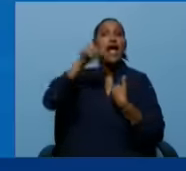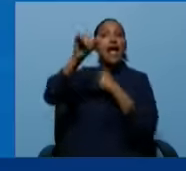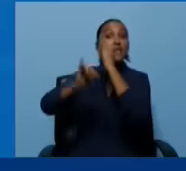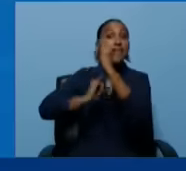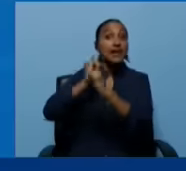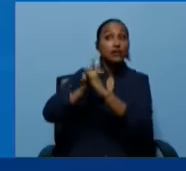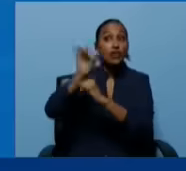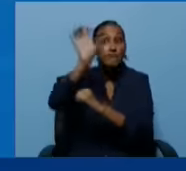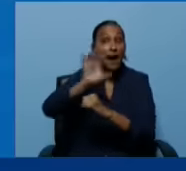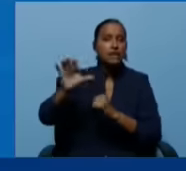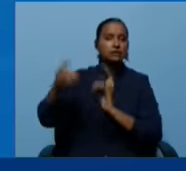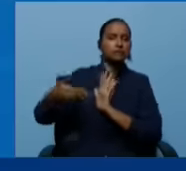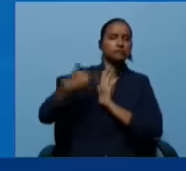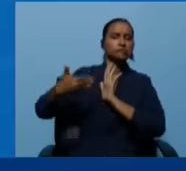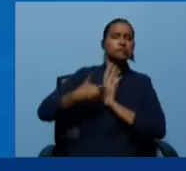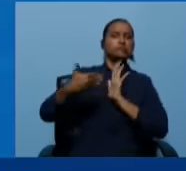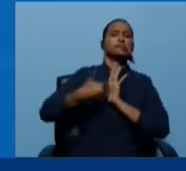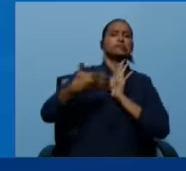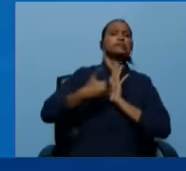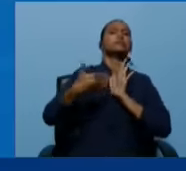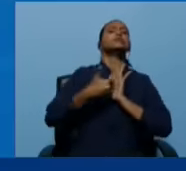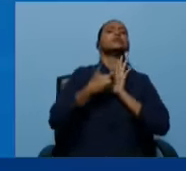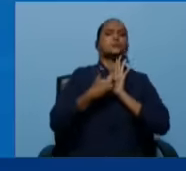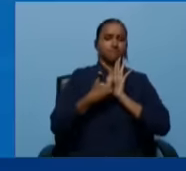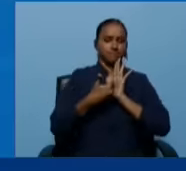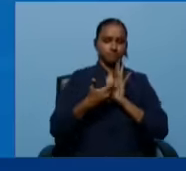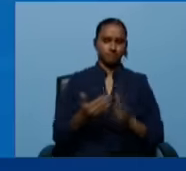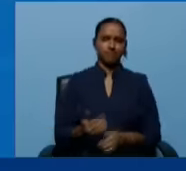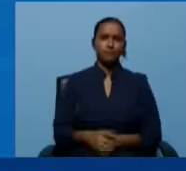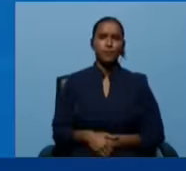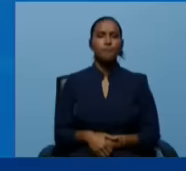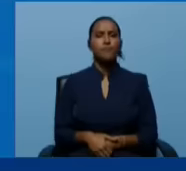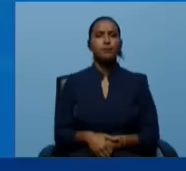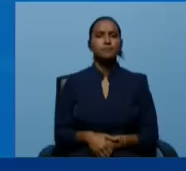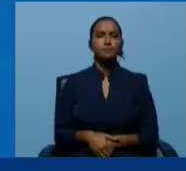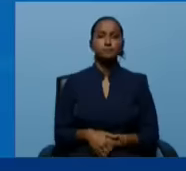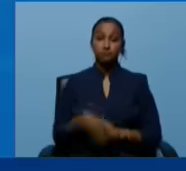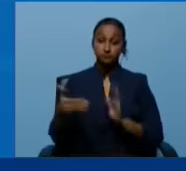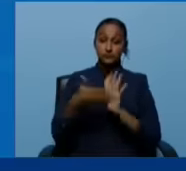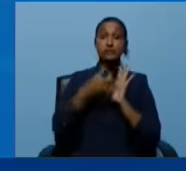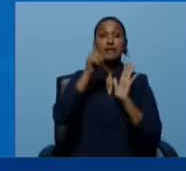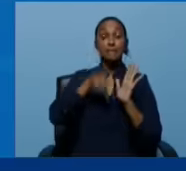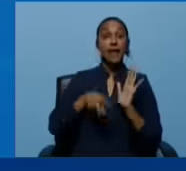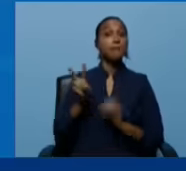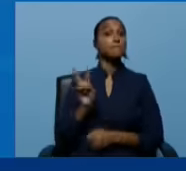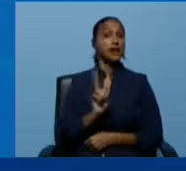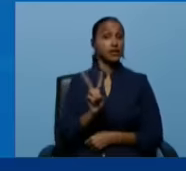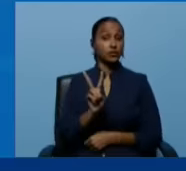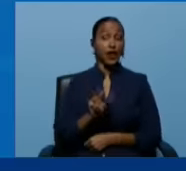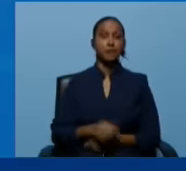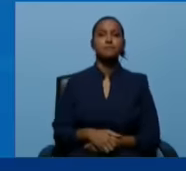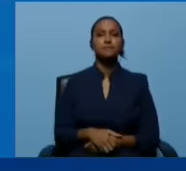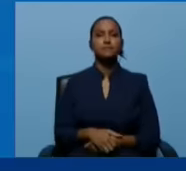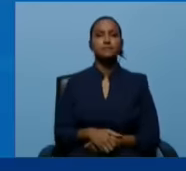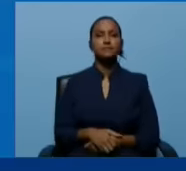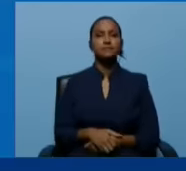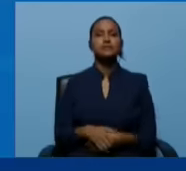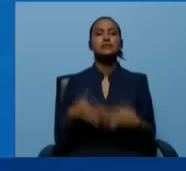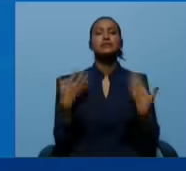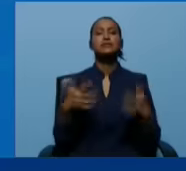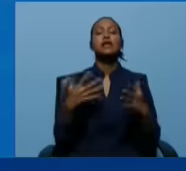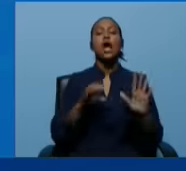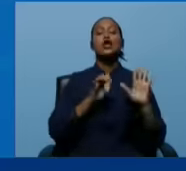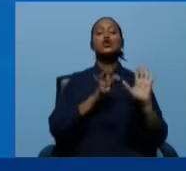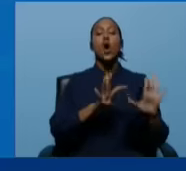así como testigos de una embestida sin parangón hacia la nación venezolana, expresada a través de más de